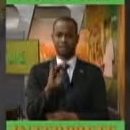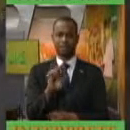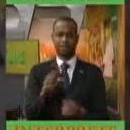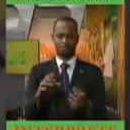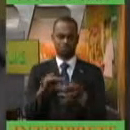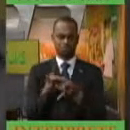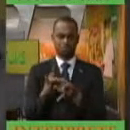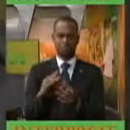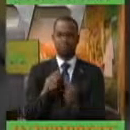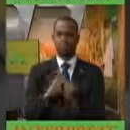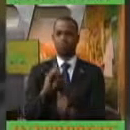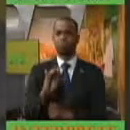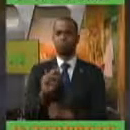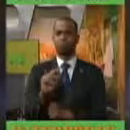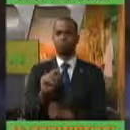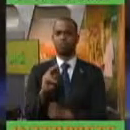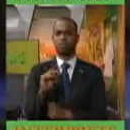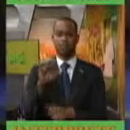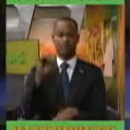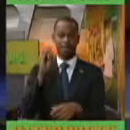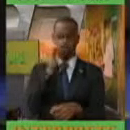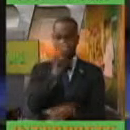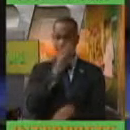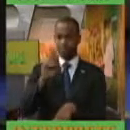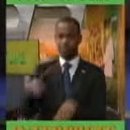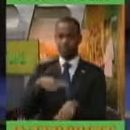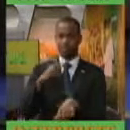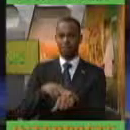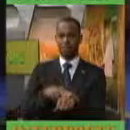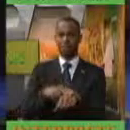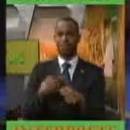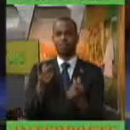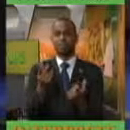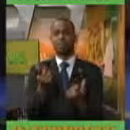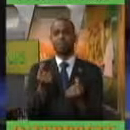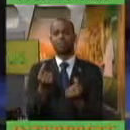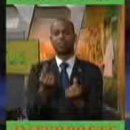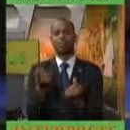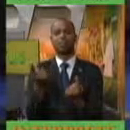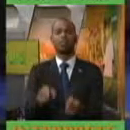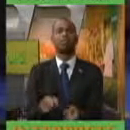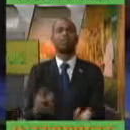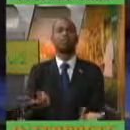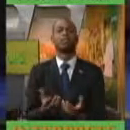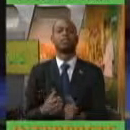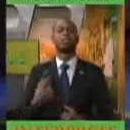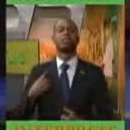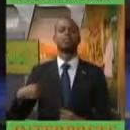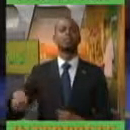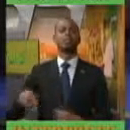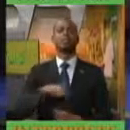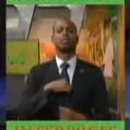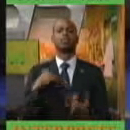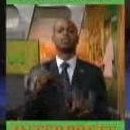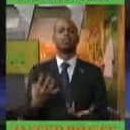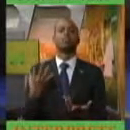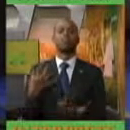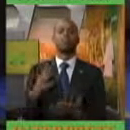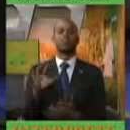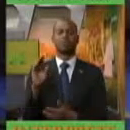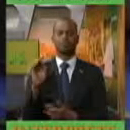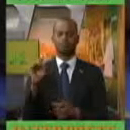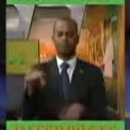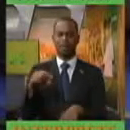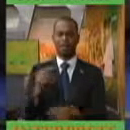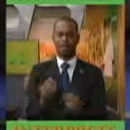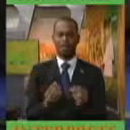el botánico, porque esa es la flor nacional. ¿Y qué resulta? Que nosotros estamos esperando una primavera